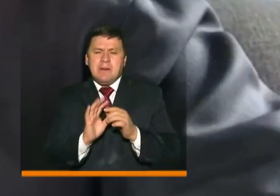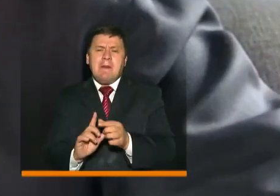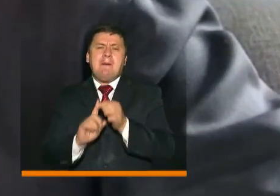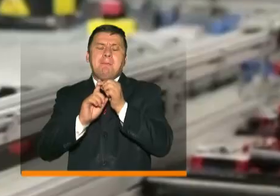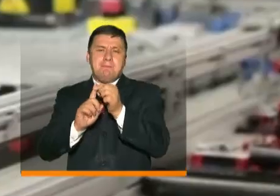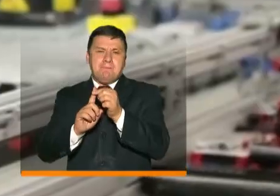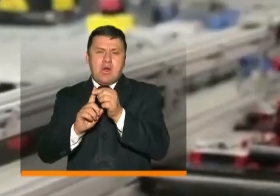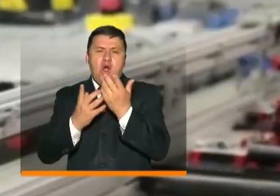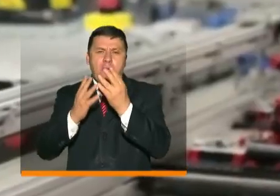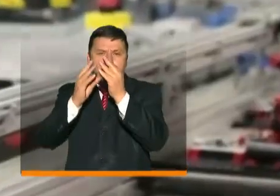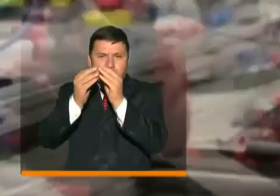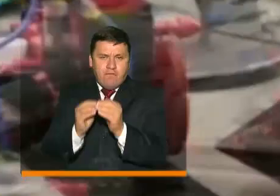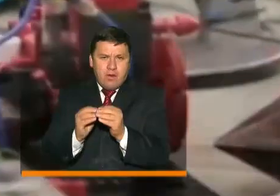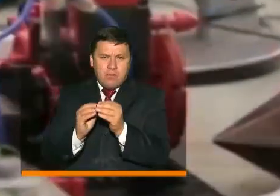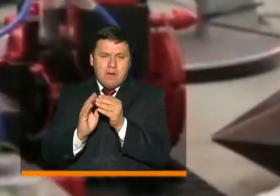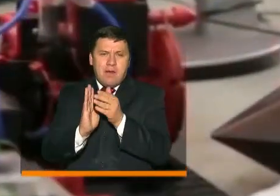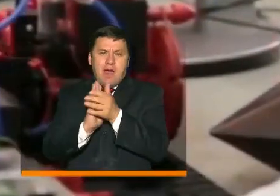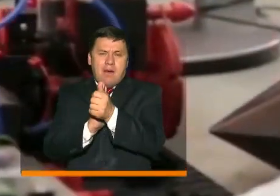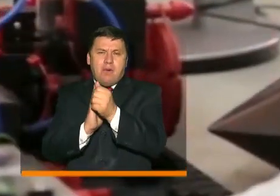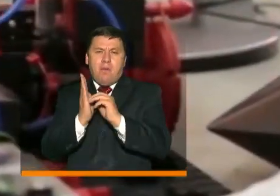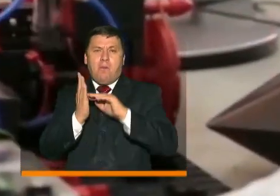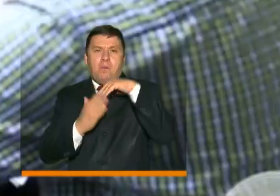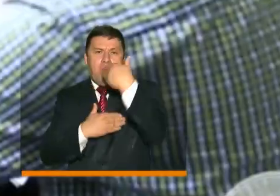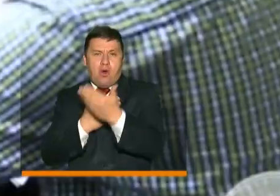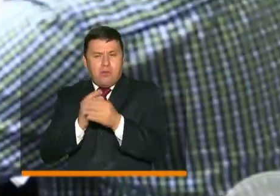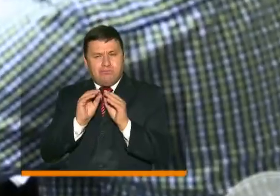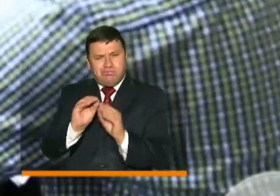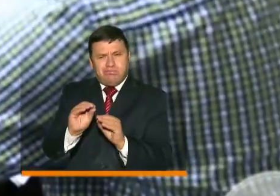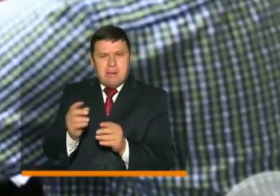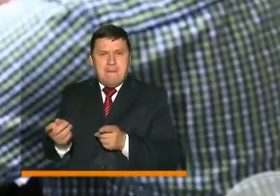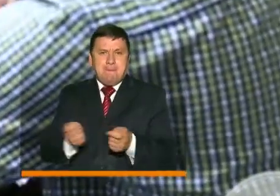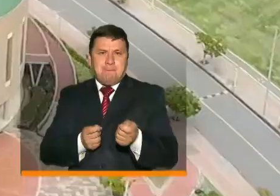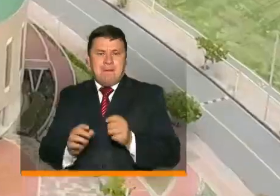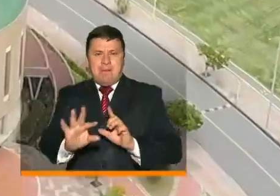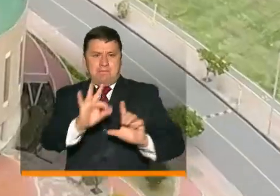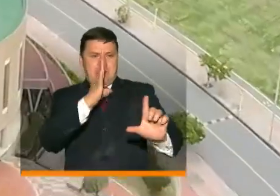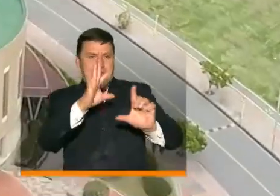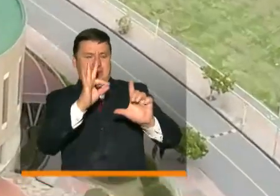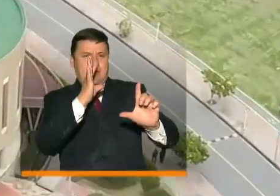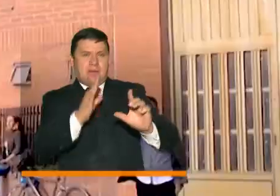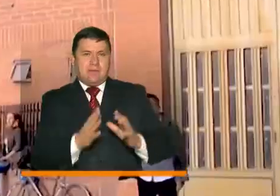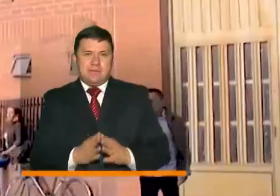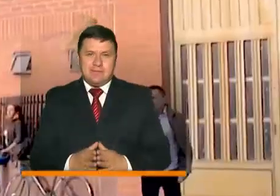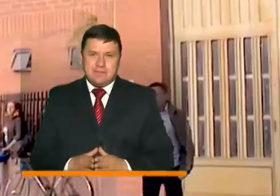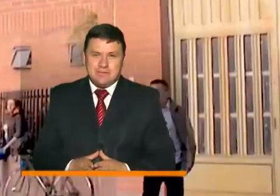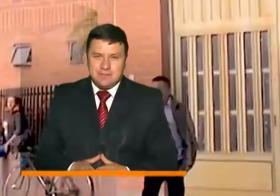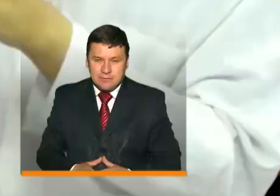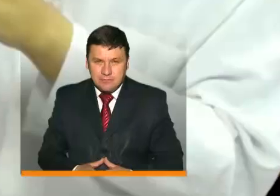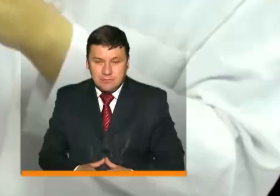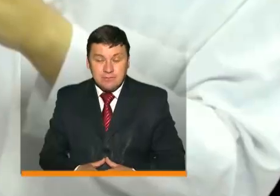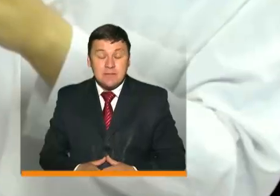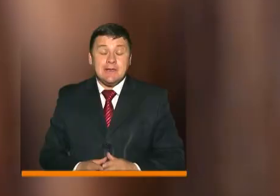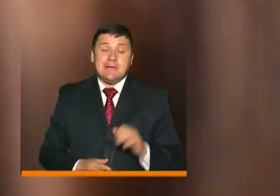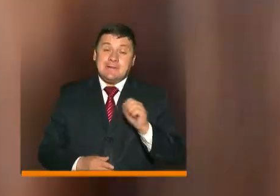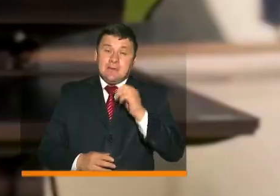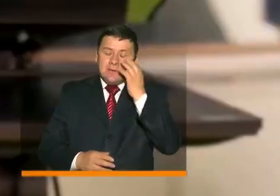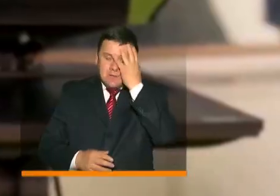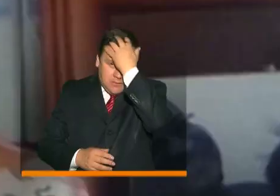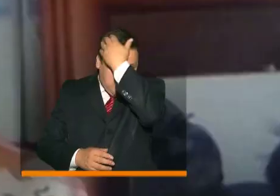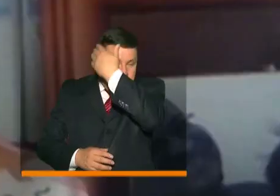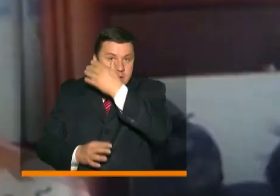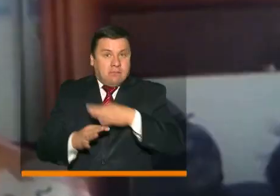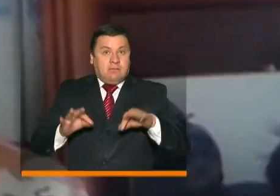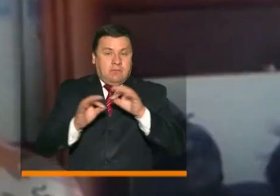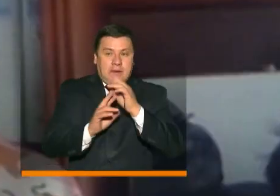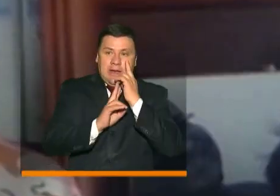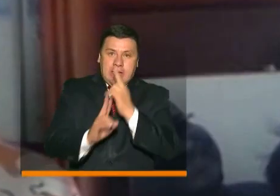principales modalidades y pedagogías activas y el manejo de las plataformas virtuales. Reconocemos que el Plan Padrino es